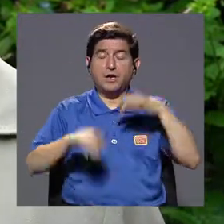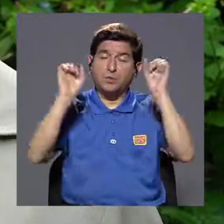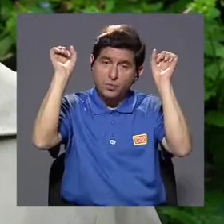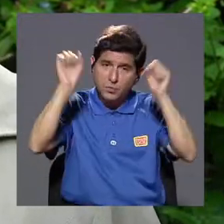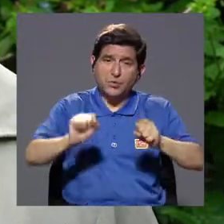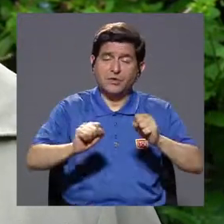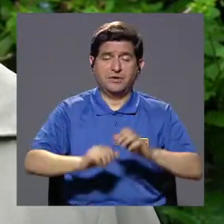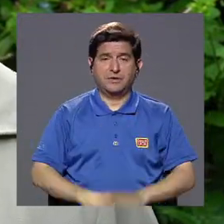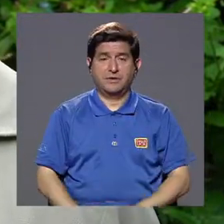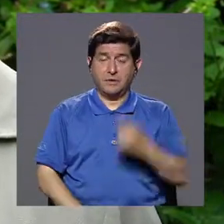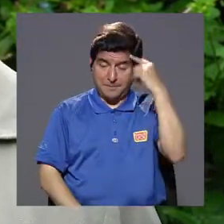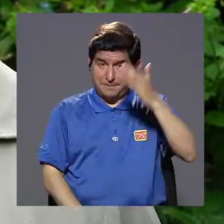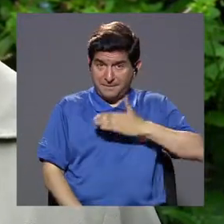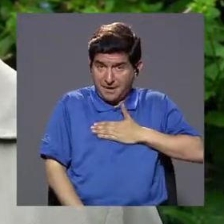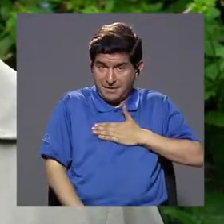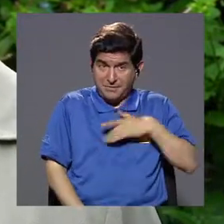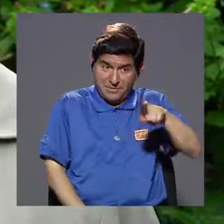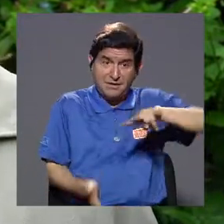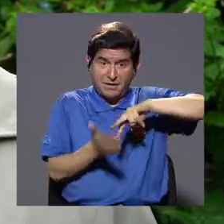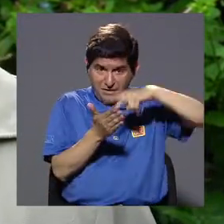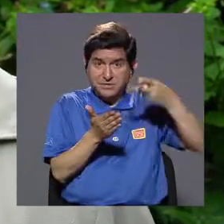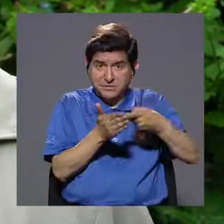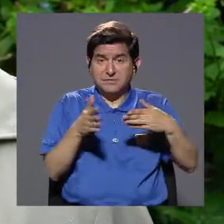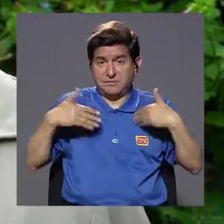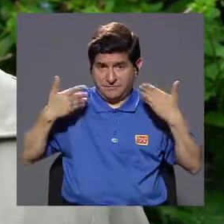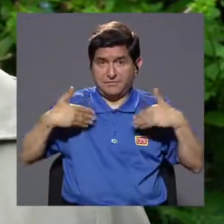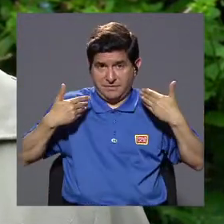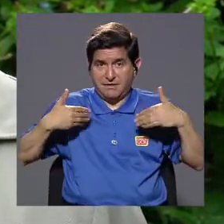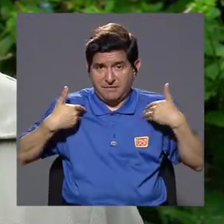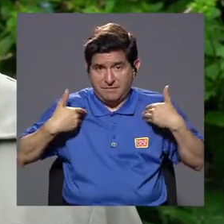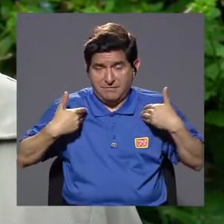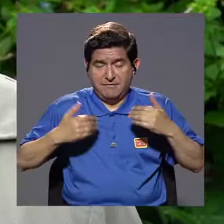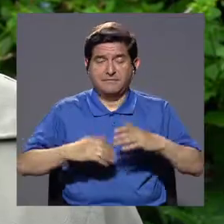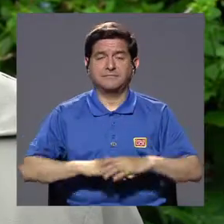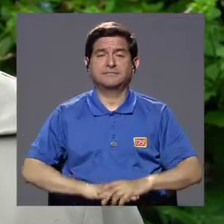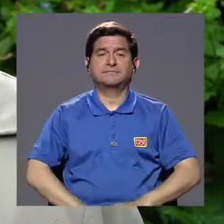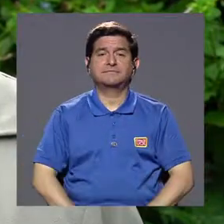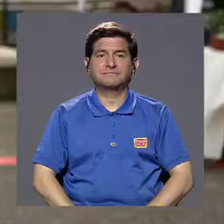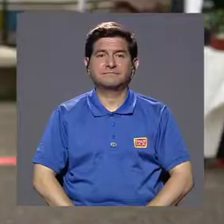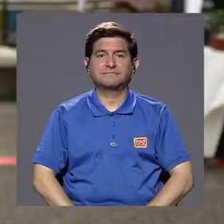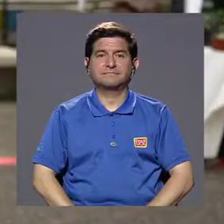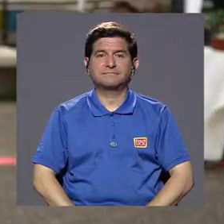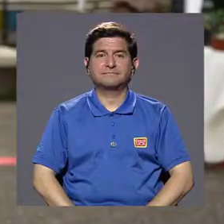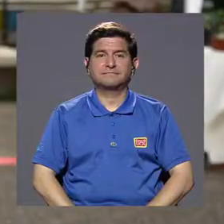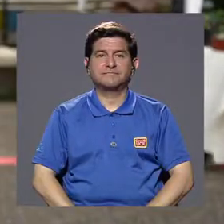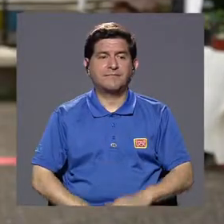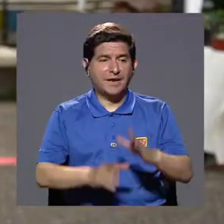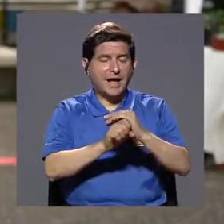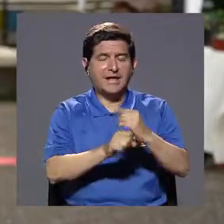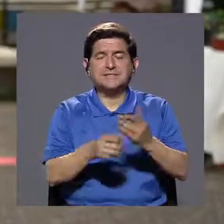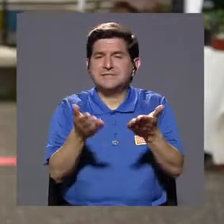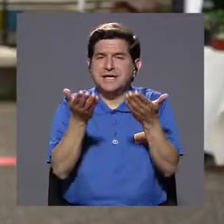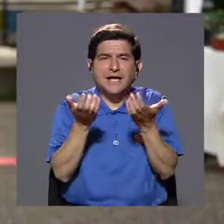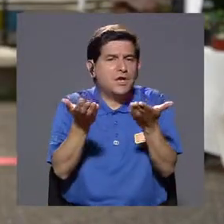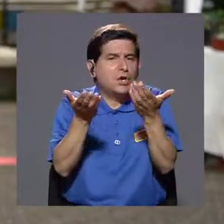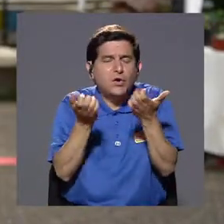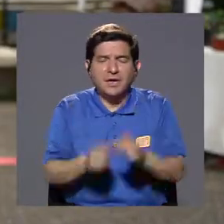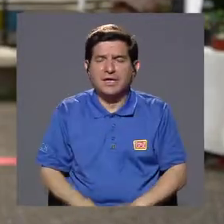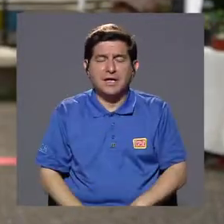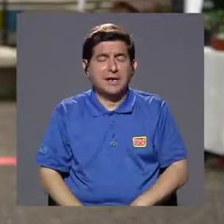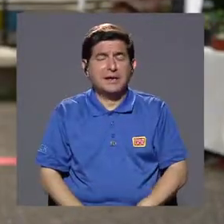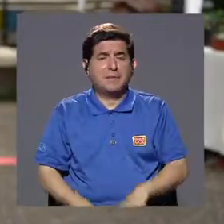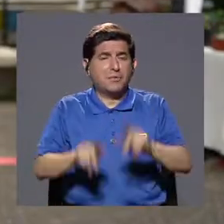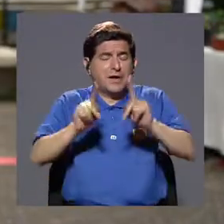que uno pueda para mí eso es ser feliz hacer lo que quiere